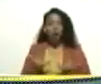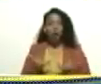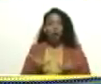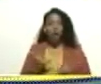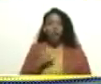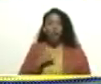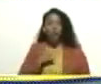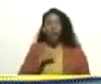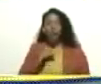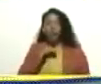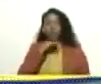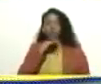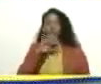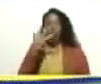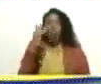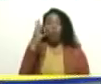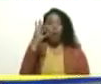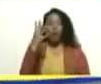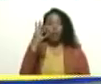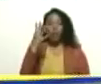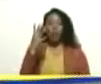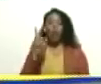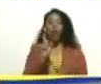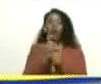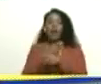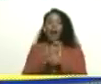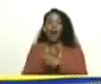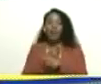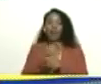de Gas del mundo aquí en el Caribe venezolano